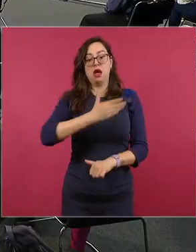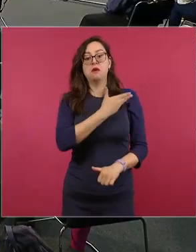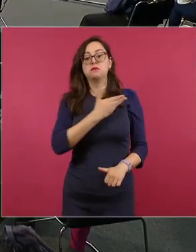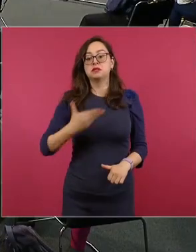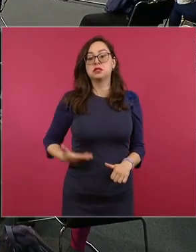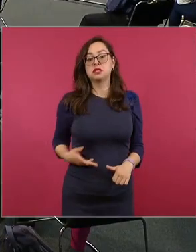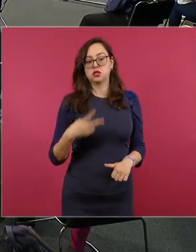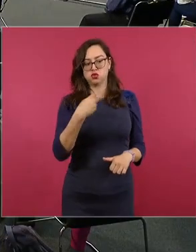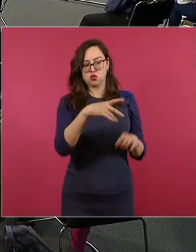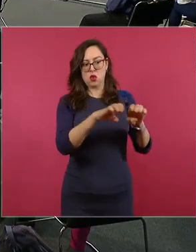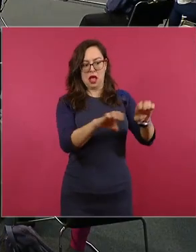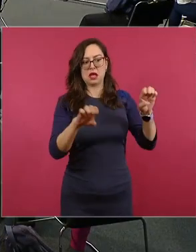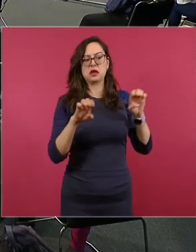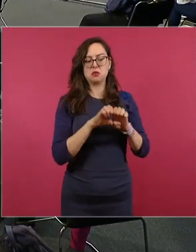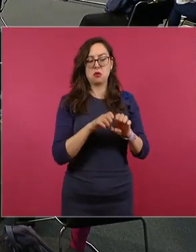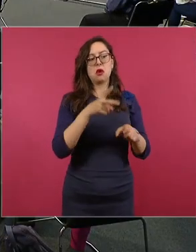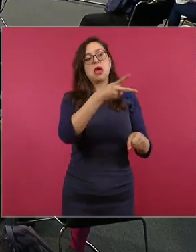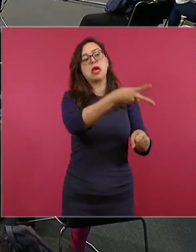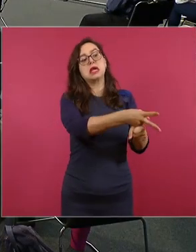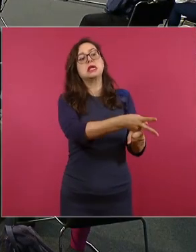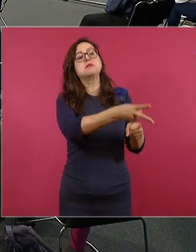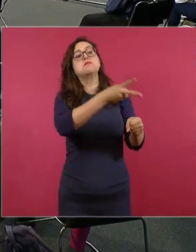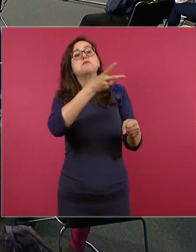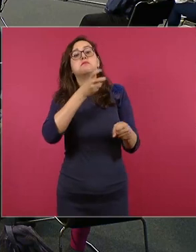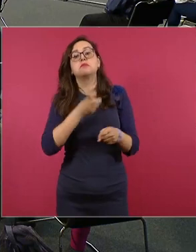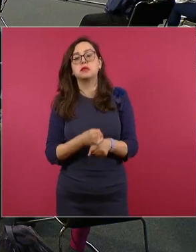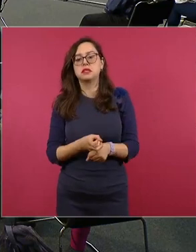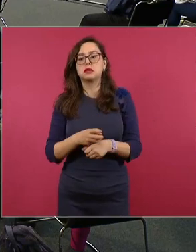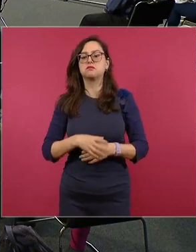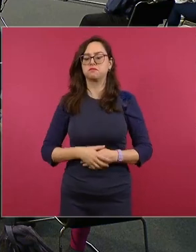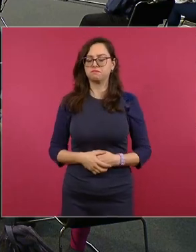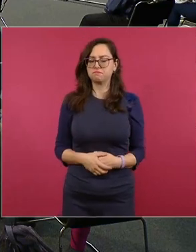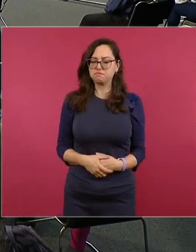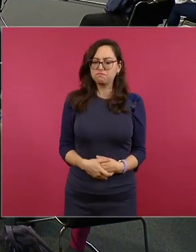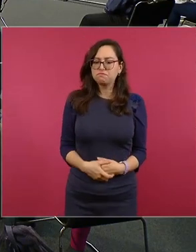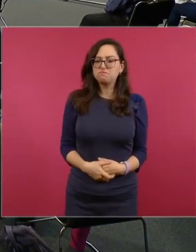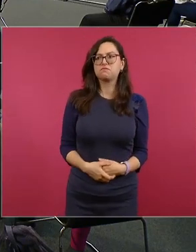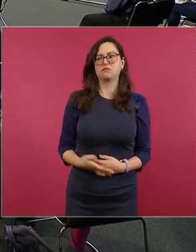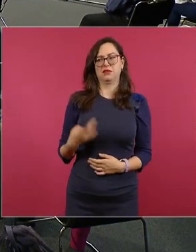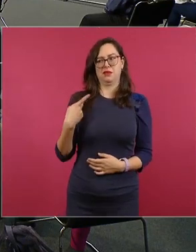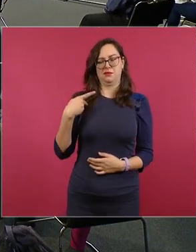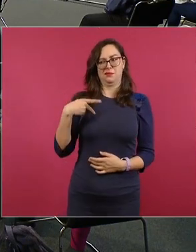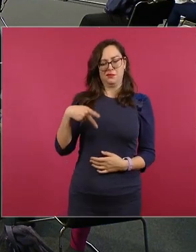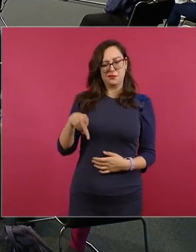comitiva, pero pues supone un gravísimo conflicto de interés